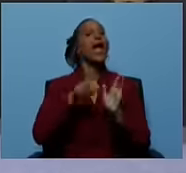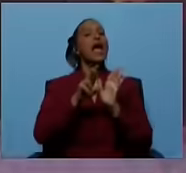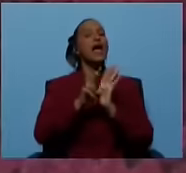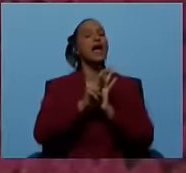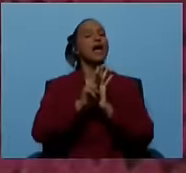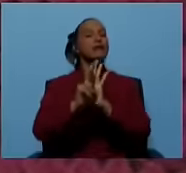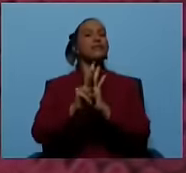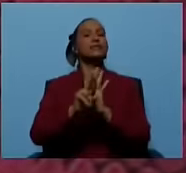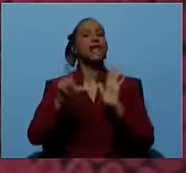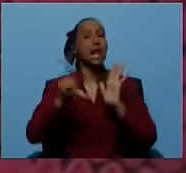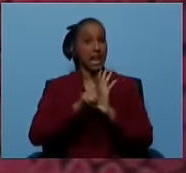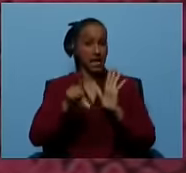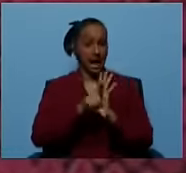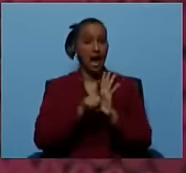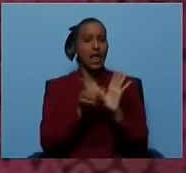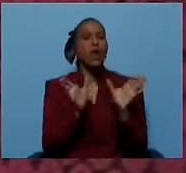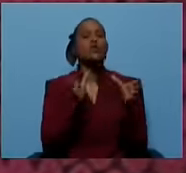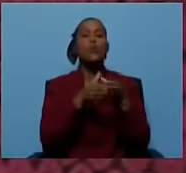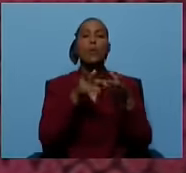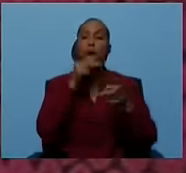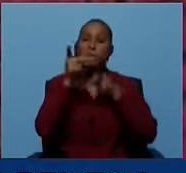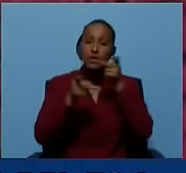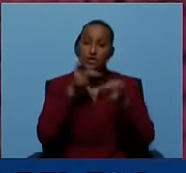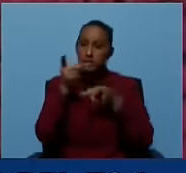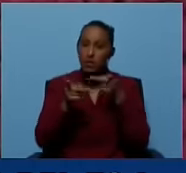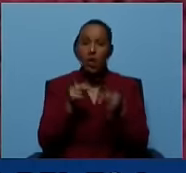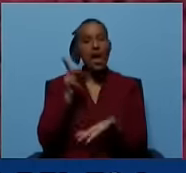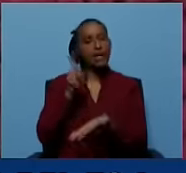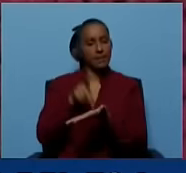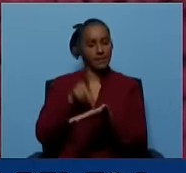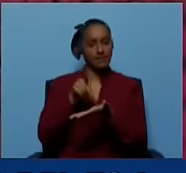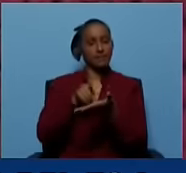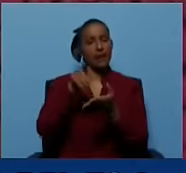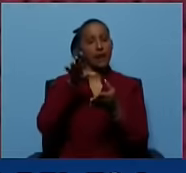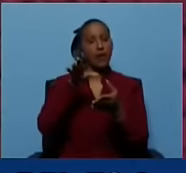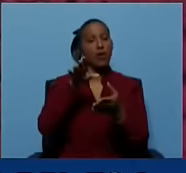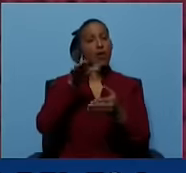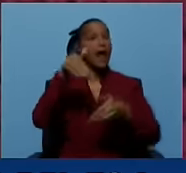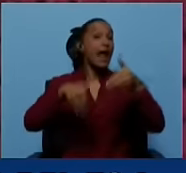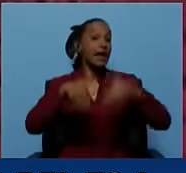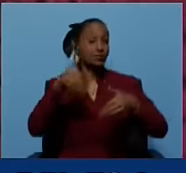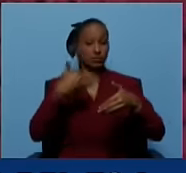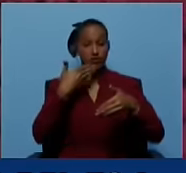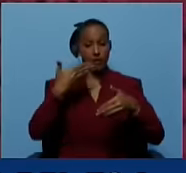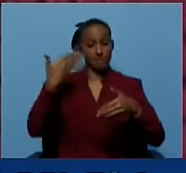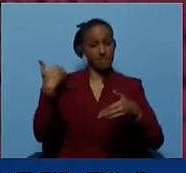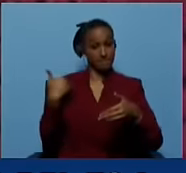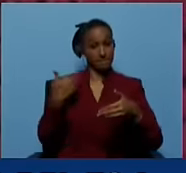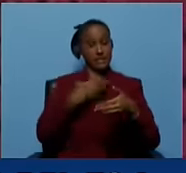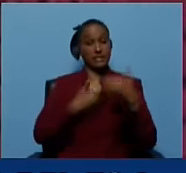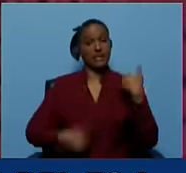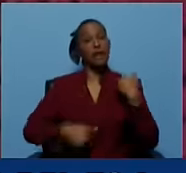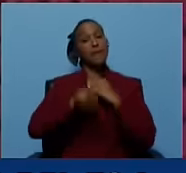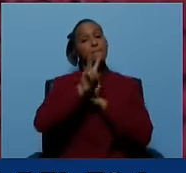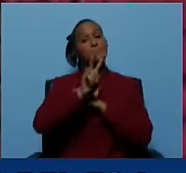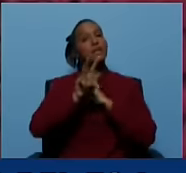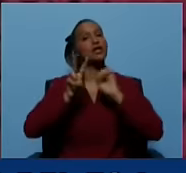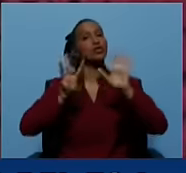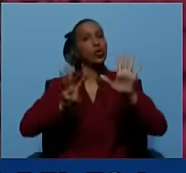las organizaciones con fines políticos que participaron en la elección presidencial del pasado 28 de julio. En este momento nos encontramos en la